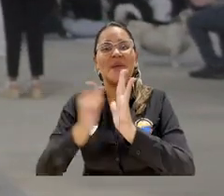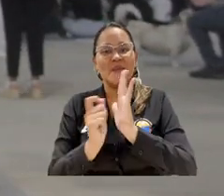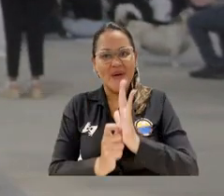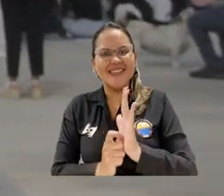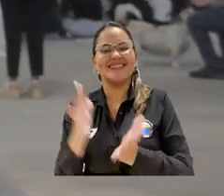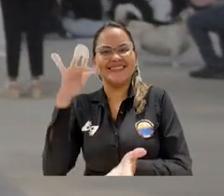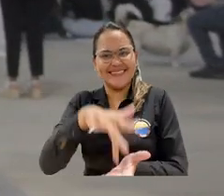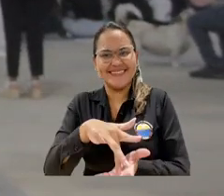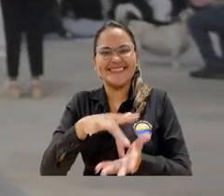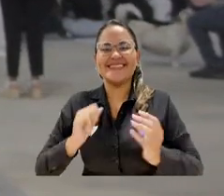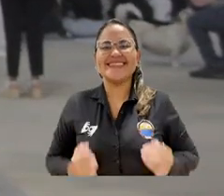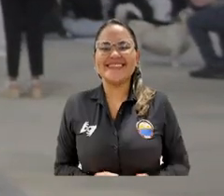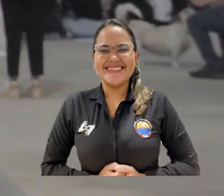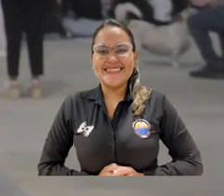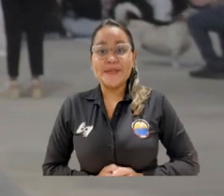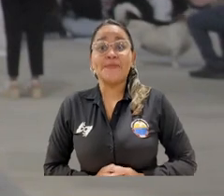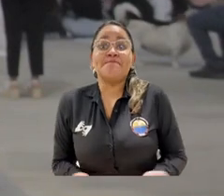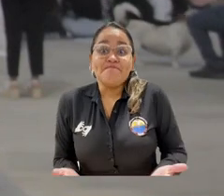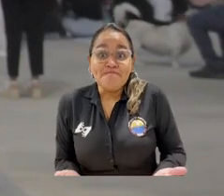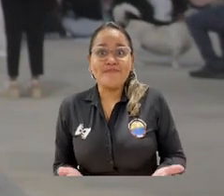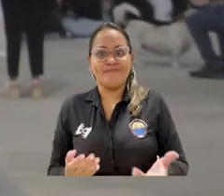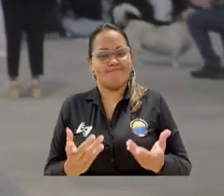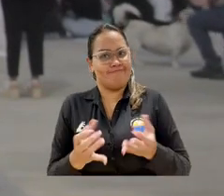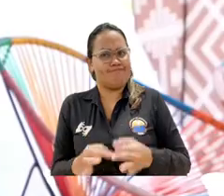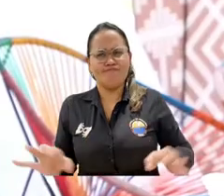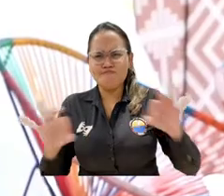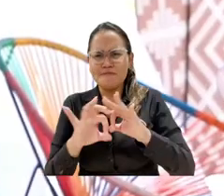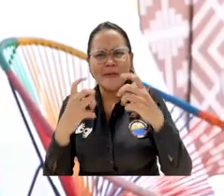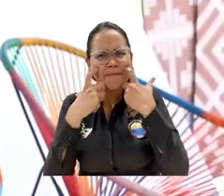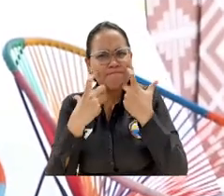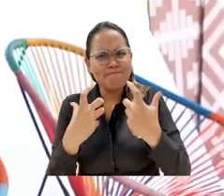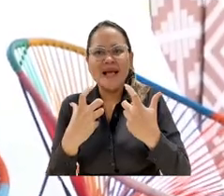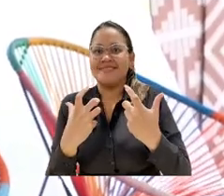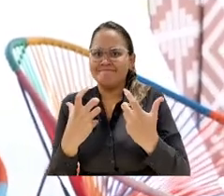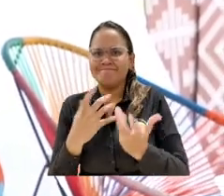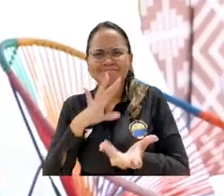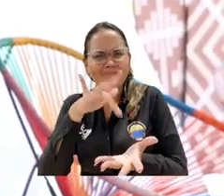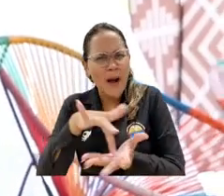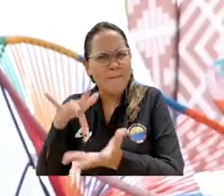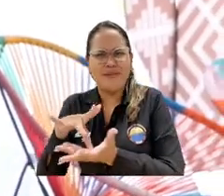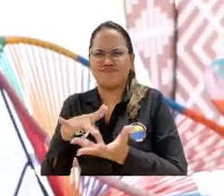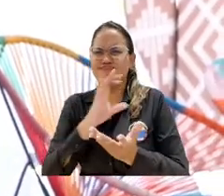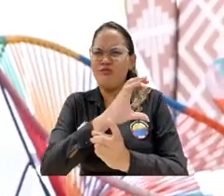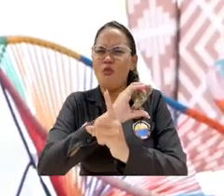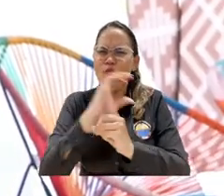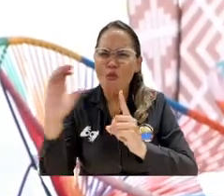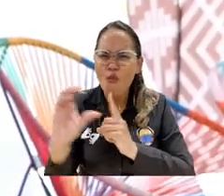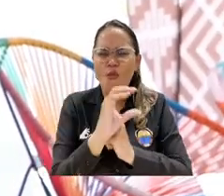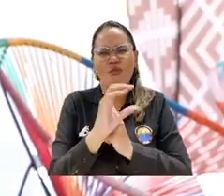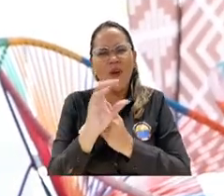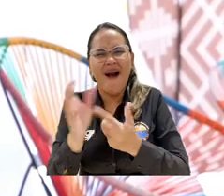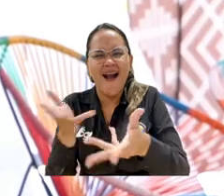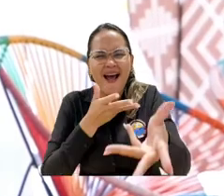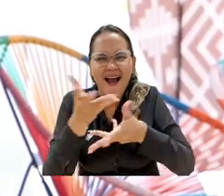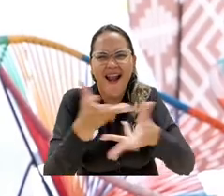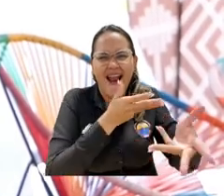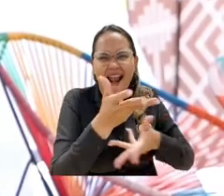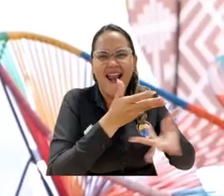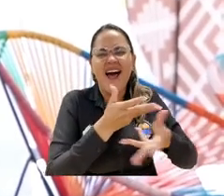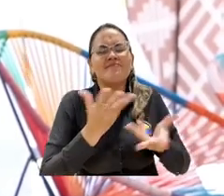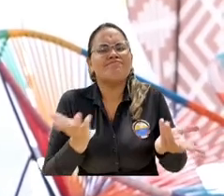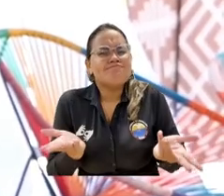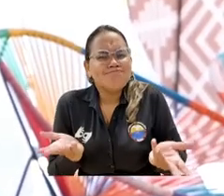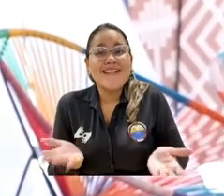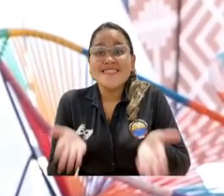del Magdalena ya es la segunda vez que estamos aquí en este evento. De suma importancia todos estos eventos